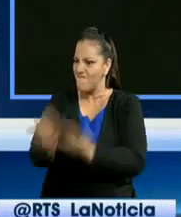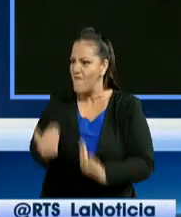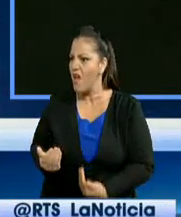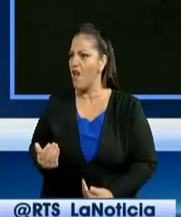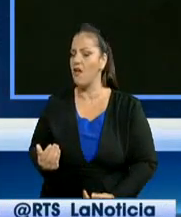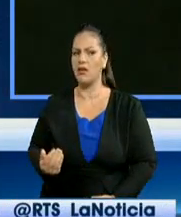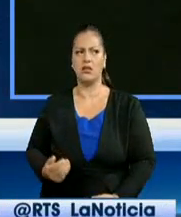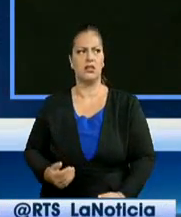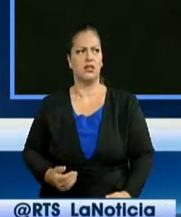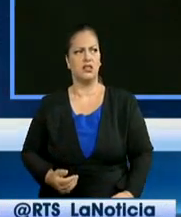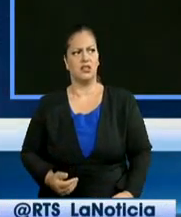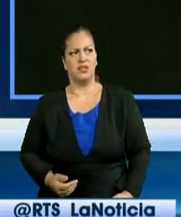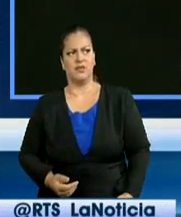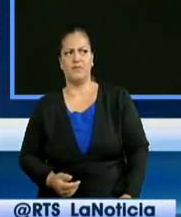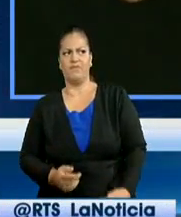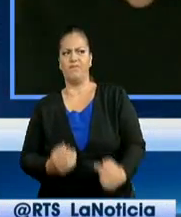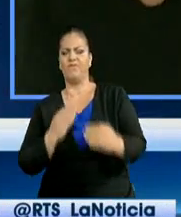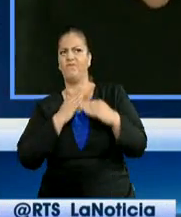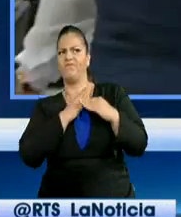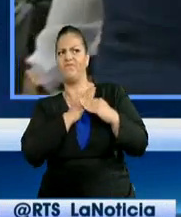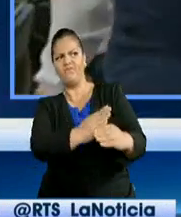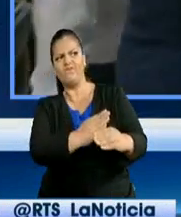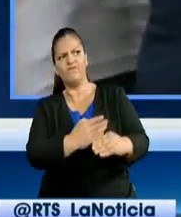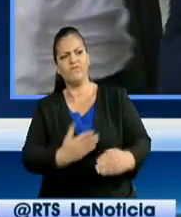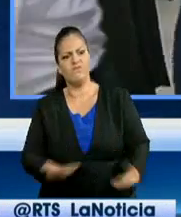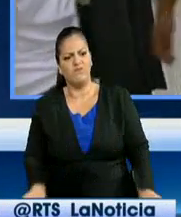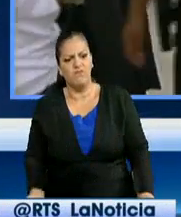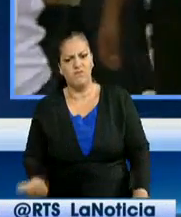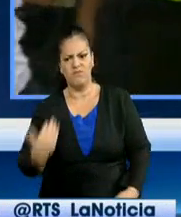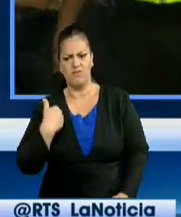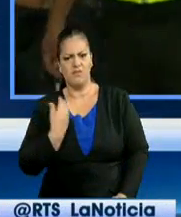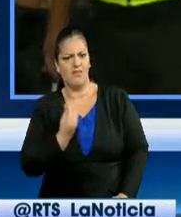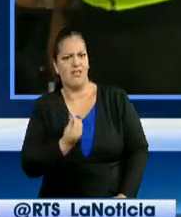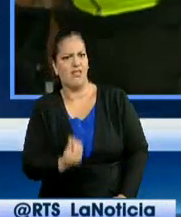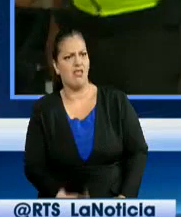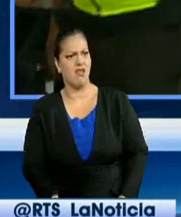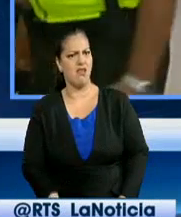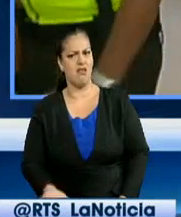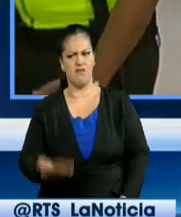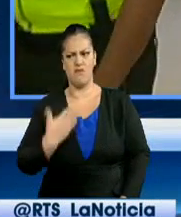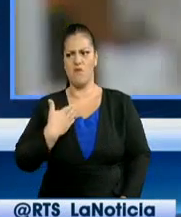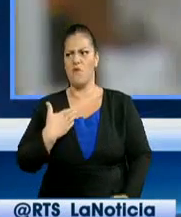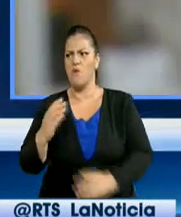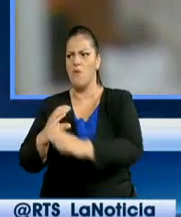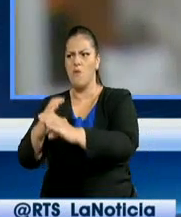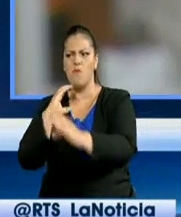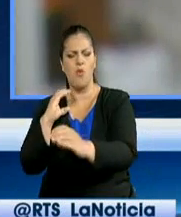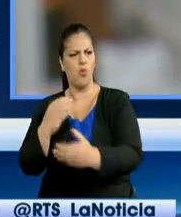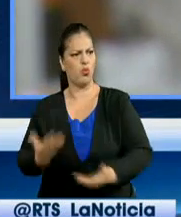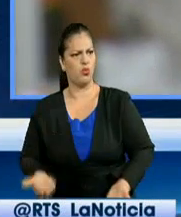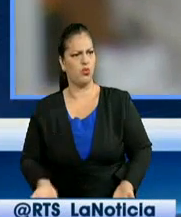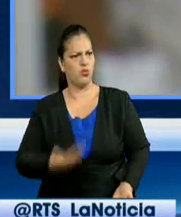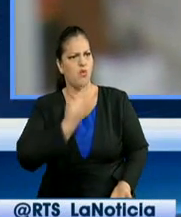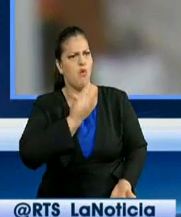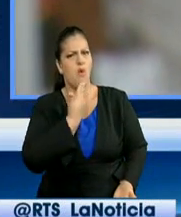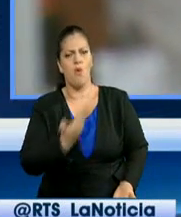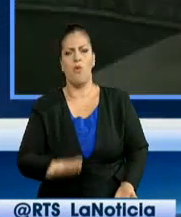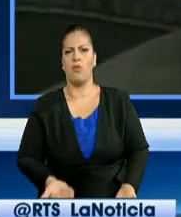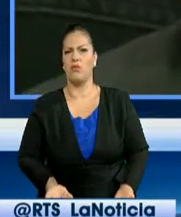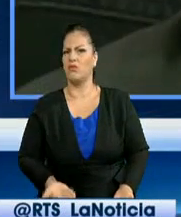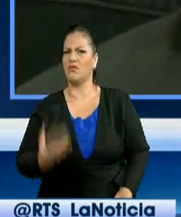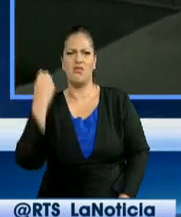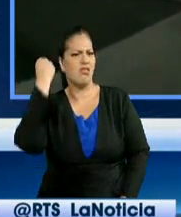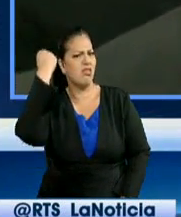y el pobre jovencito, ¿cómo iba a irse? Era todo su capital, era todo lo que tenía. Mira tú, o sea, no hay derecho,